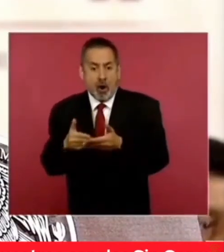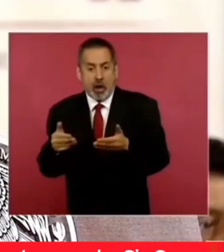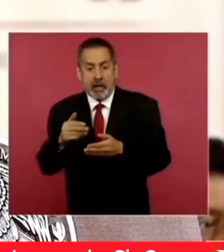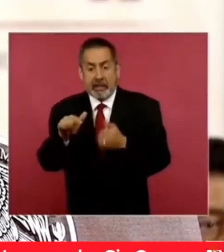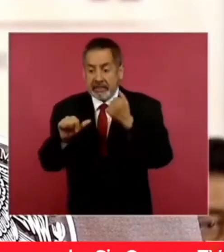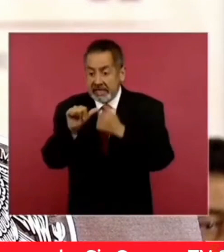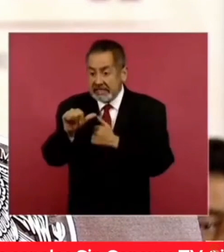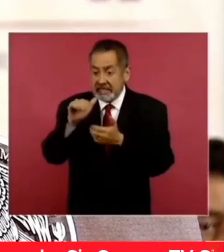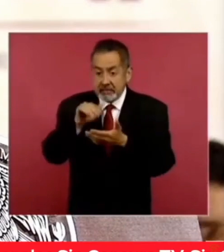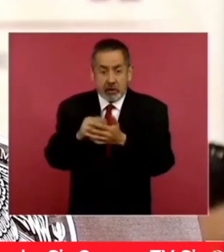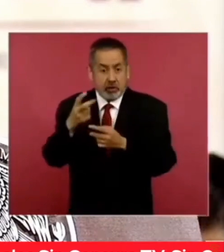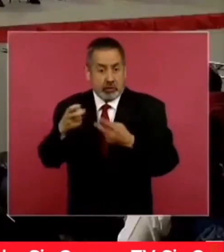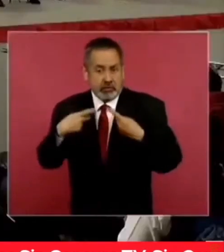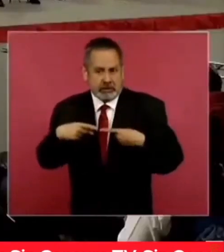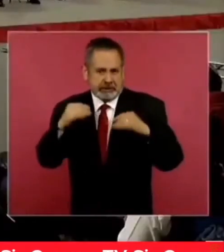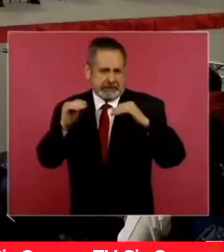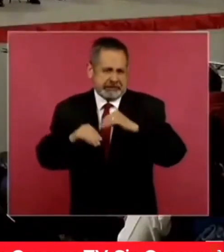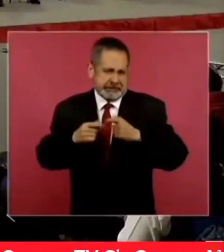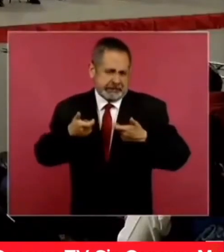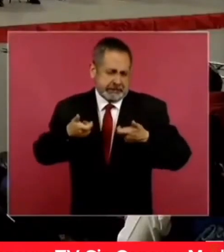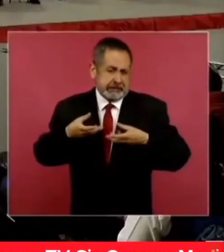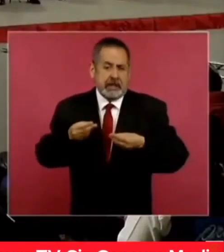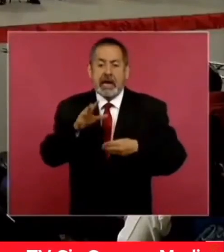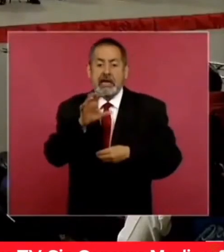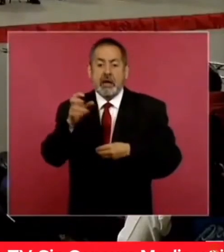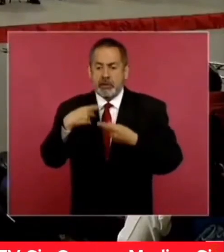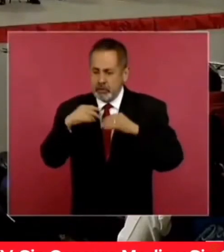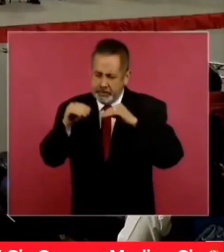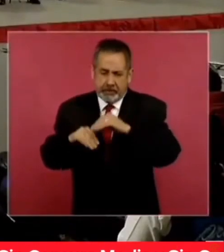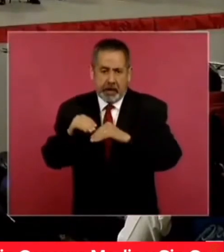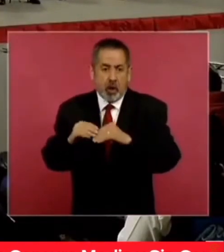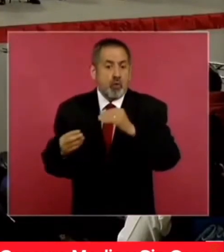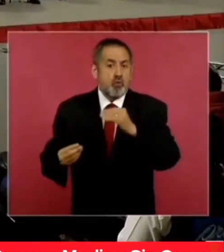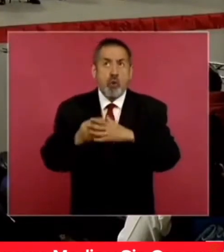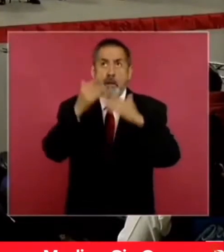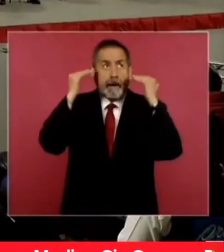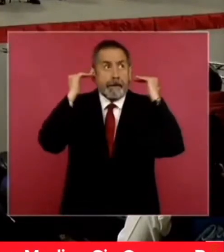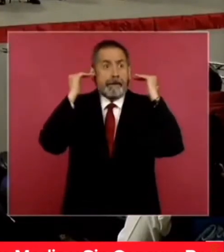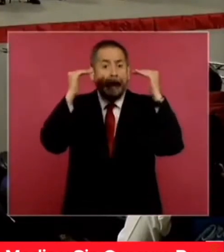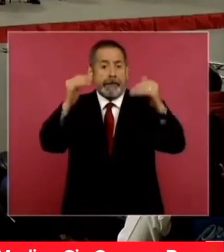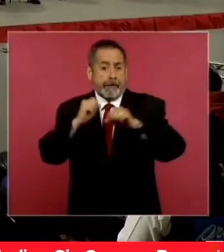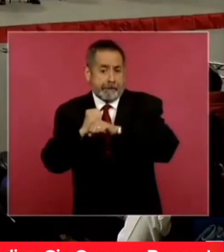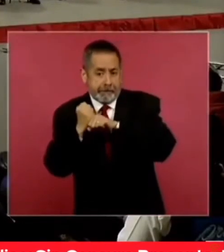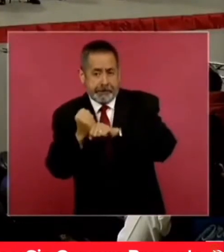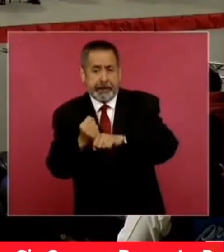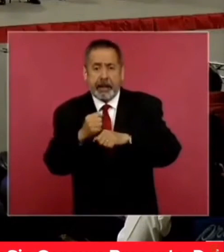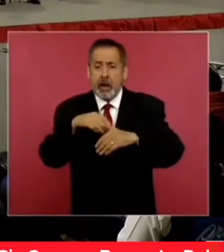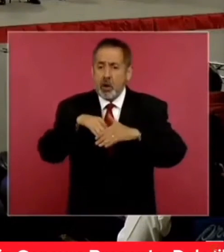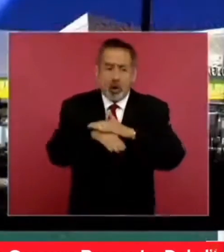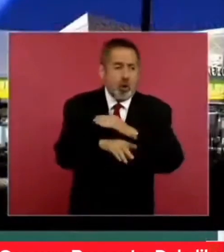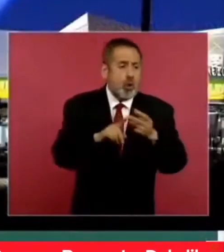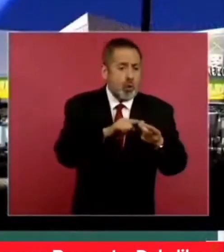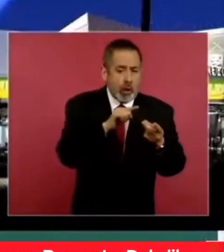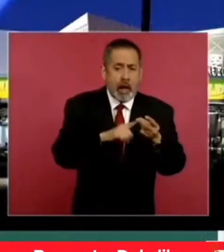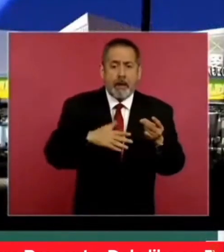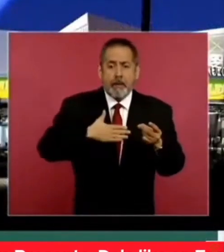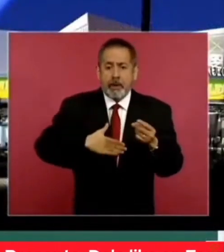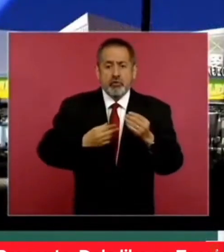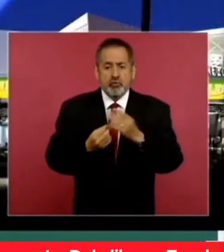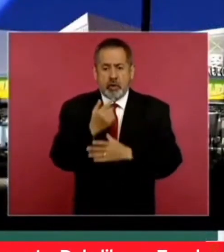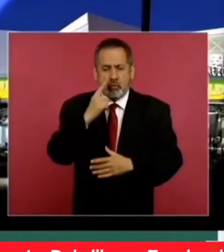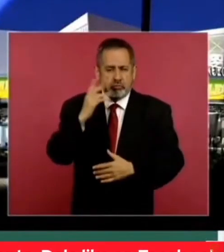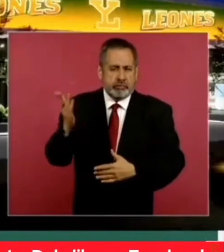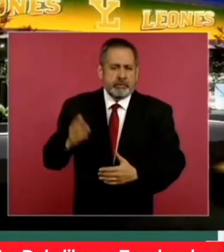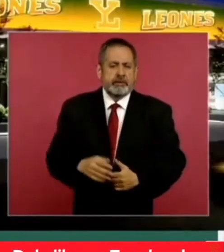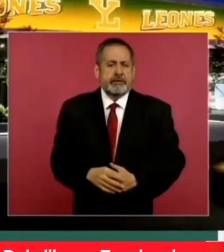16.200 personas. Es una inversión de 500 personas, va a tener una nueva cubierta al estado, espacios accesibles, nuevos baños, locales